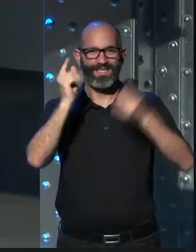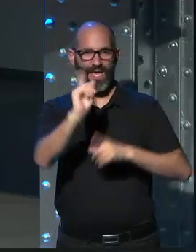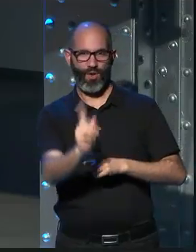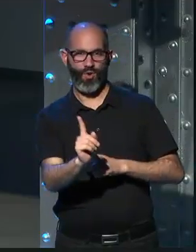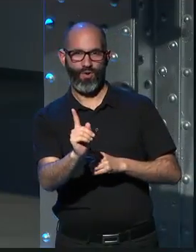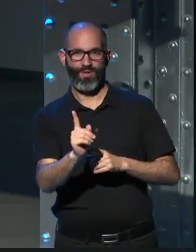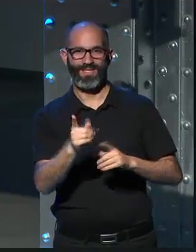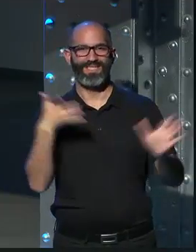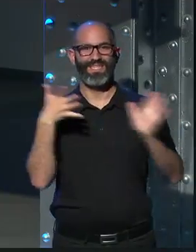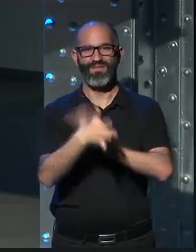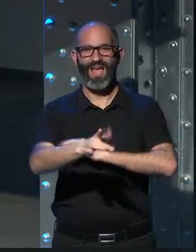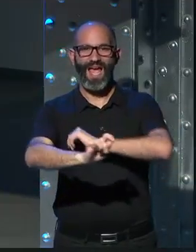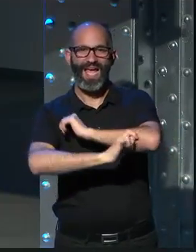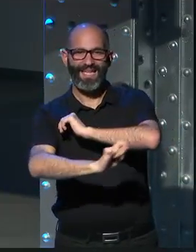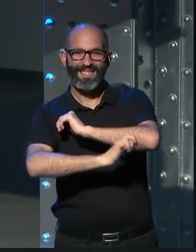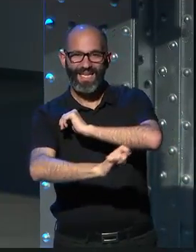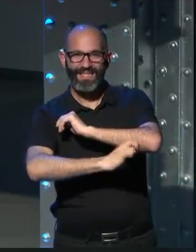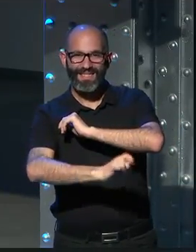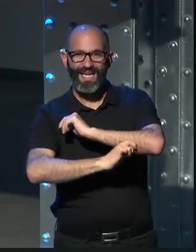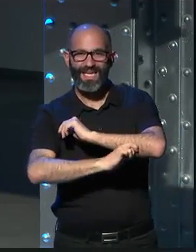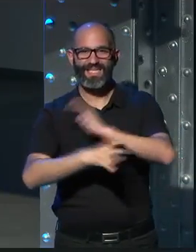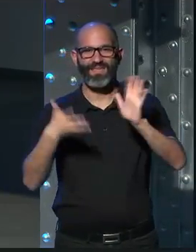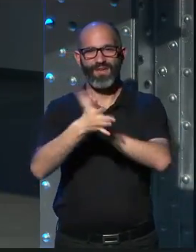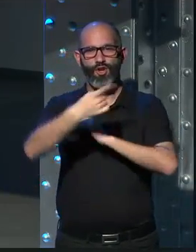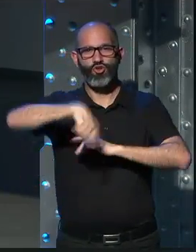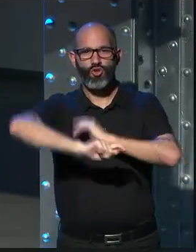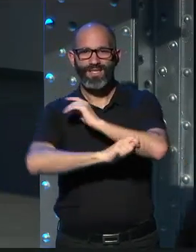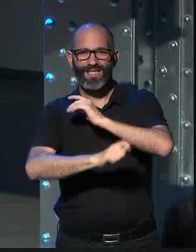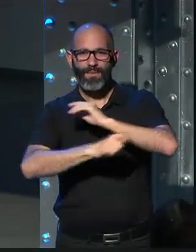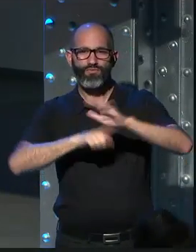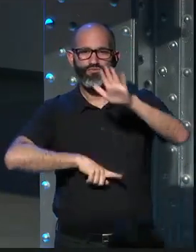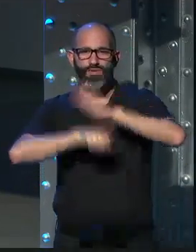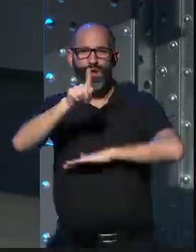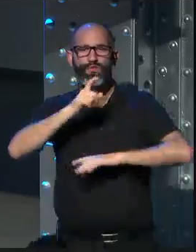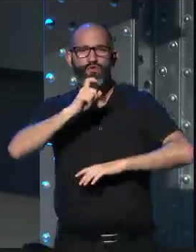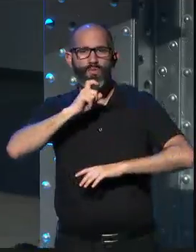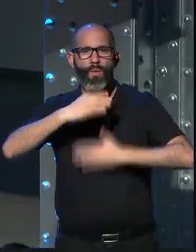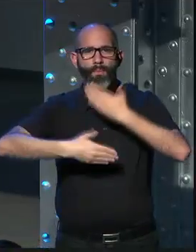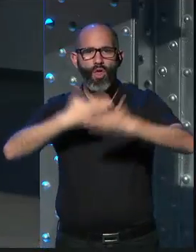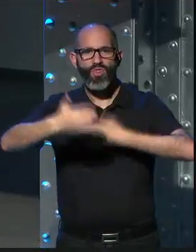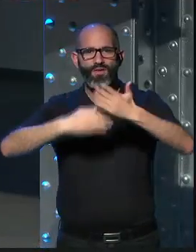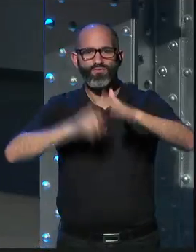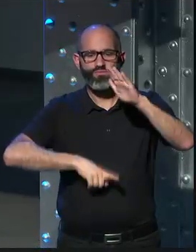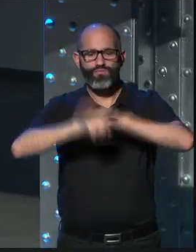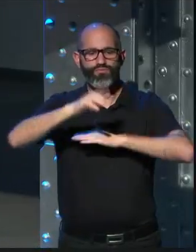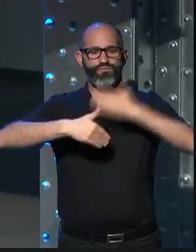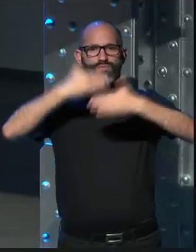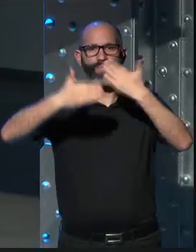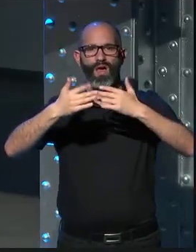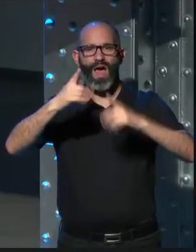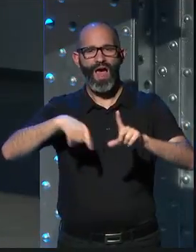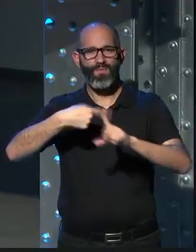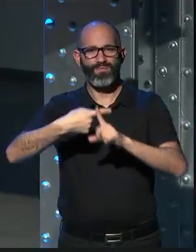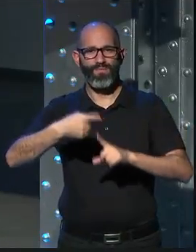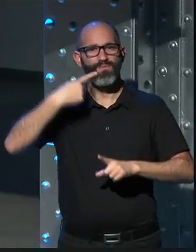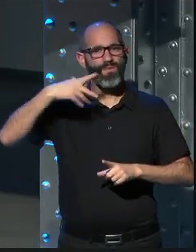que son estrategias que hemos desarrollado a través de procesos evolutivos y a través de nuestra experiencia del